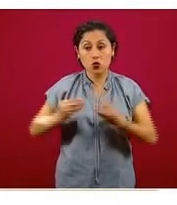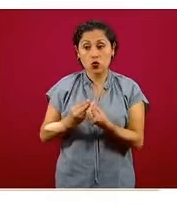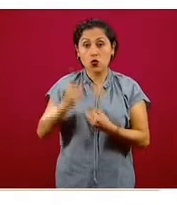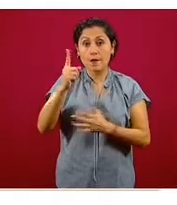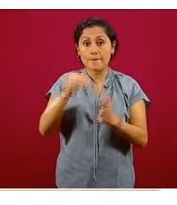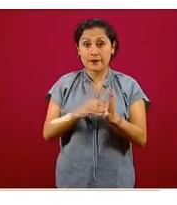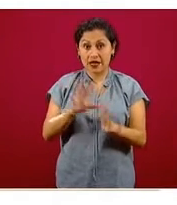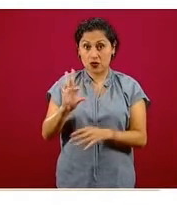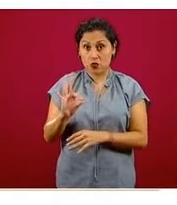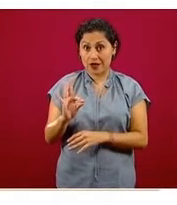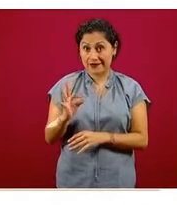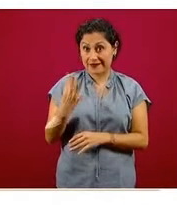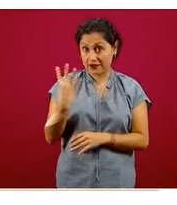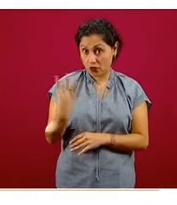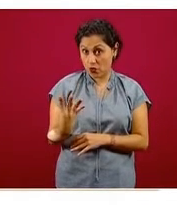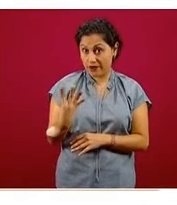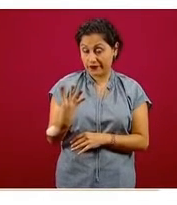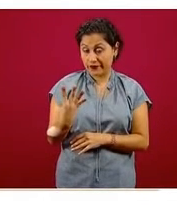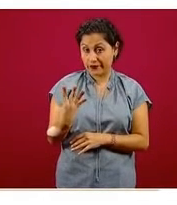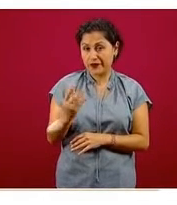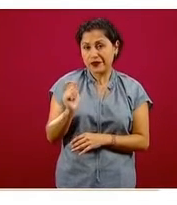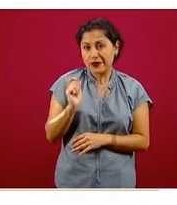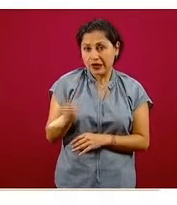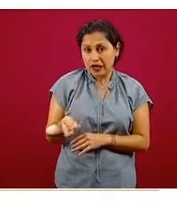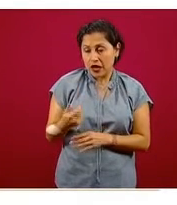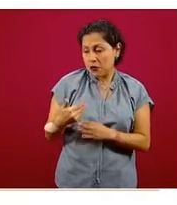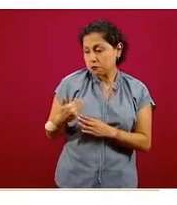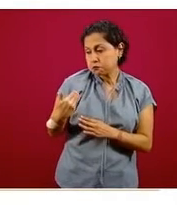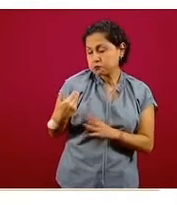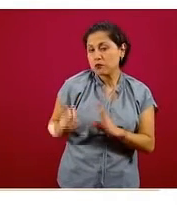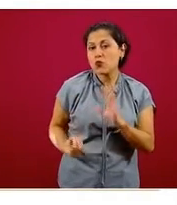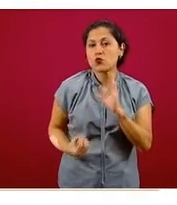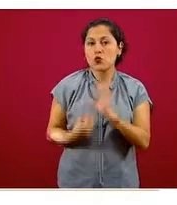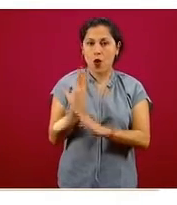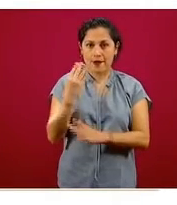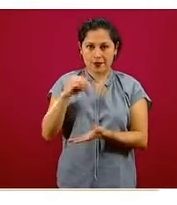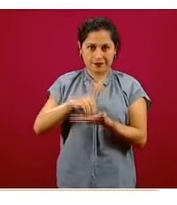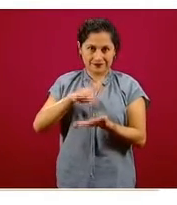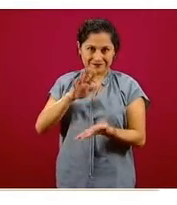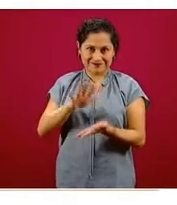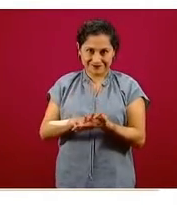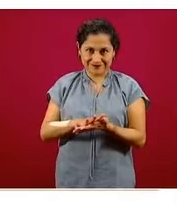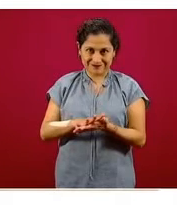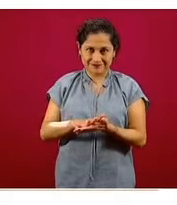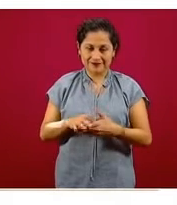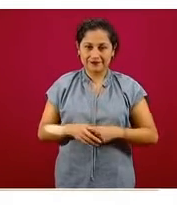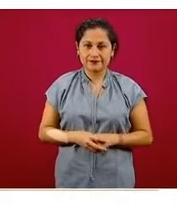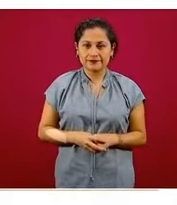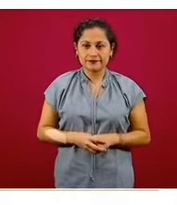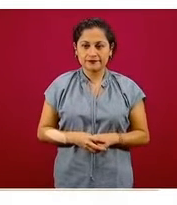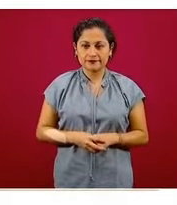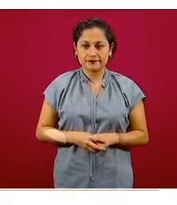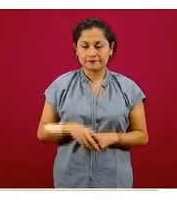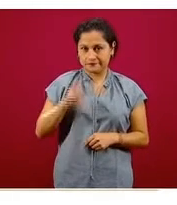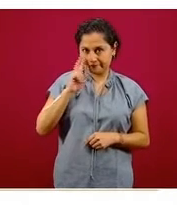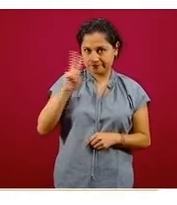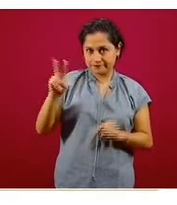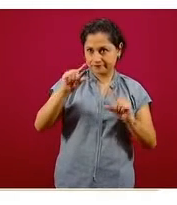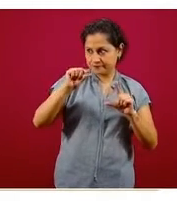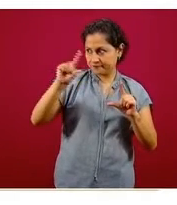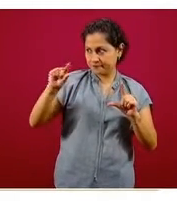1,044 realmente son notificaciones nuevas que se dieron y que, como vamos a ver en este